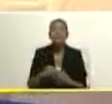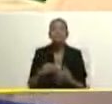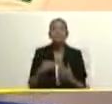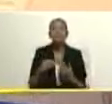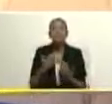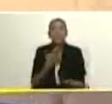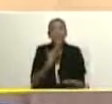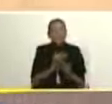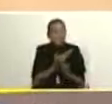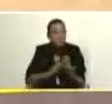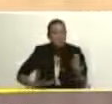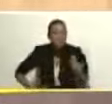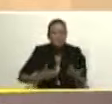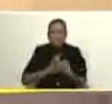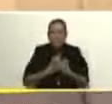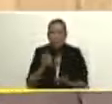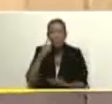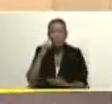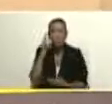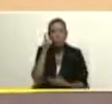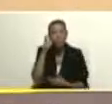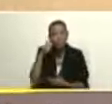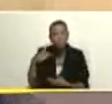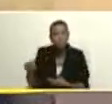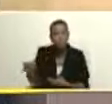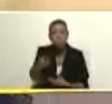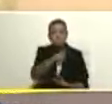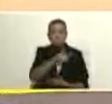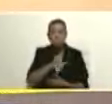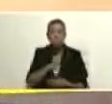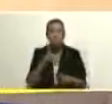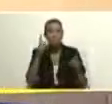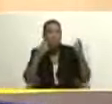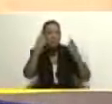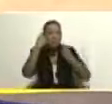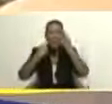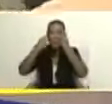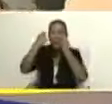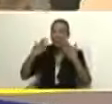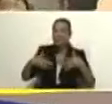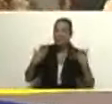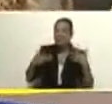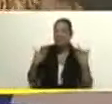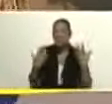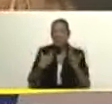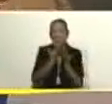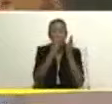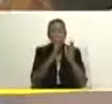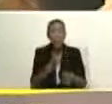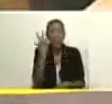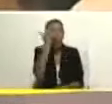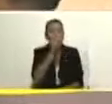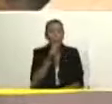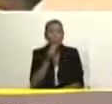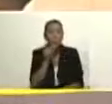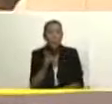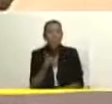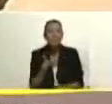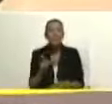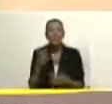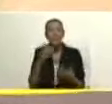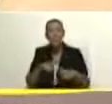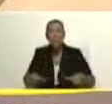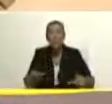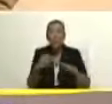querido presidente, también, bueno, usted puede observar la alegría, el entusiasmo de estos jóvenes, porque, bueno,